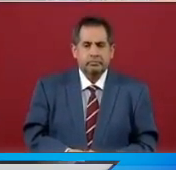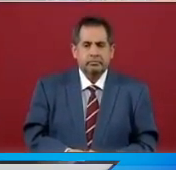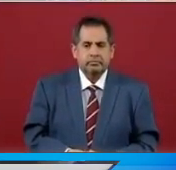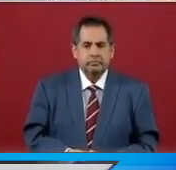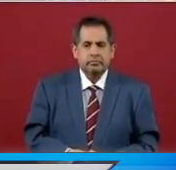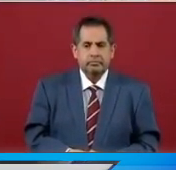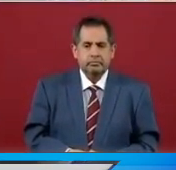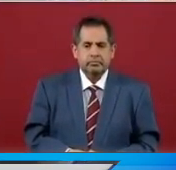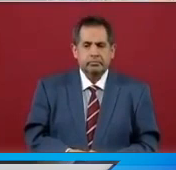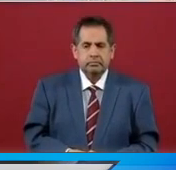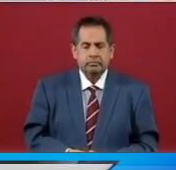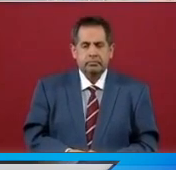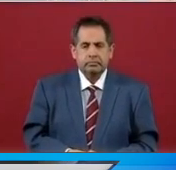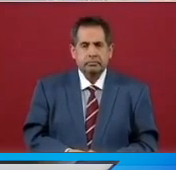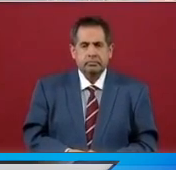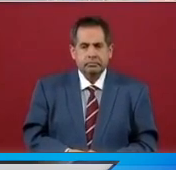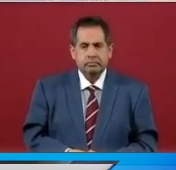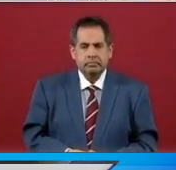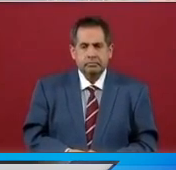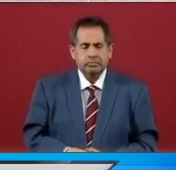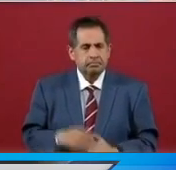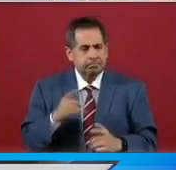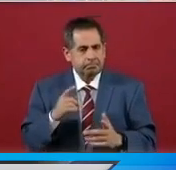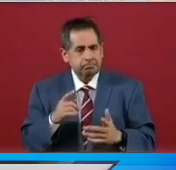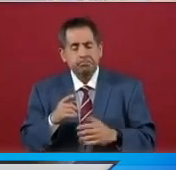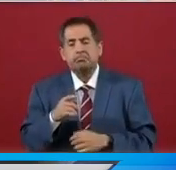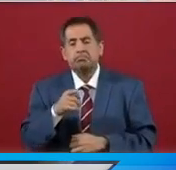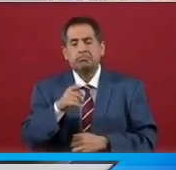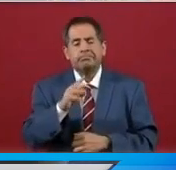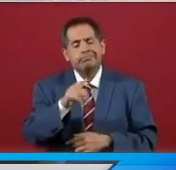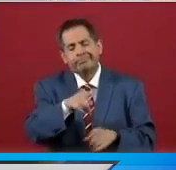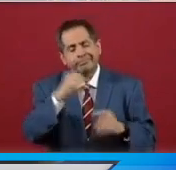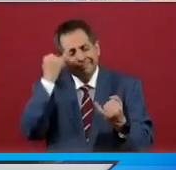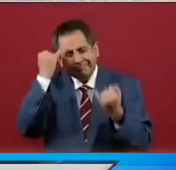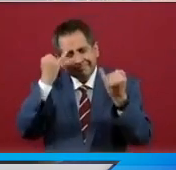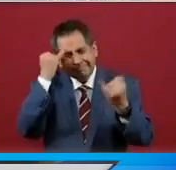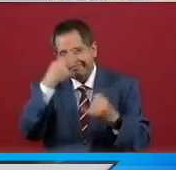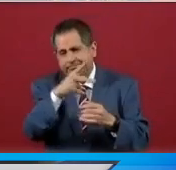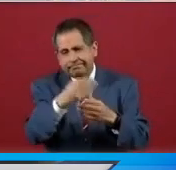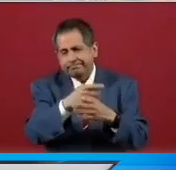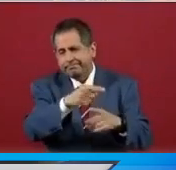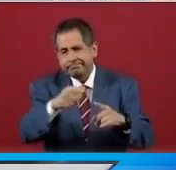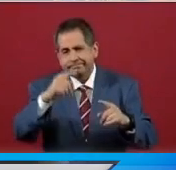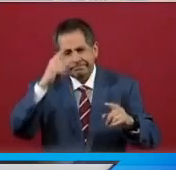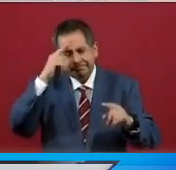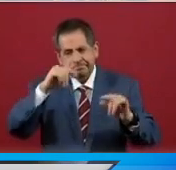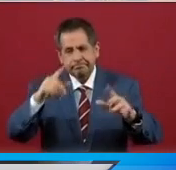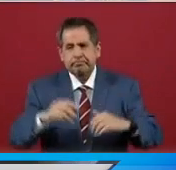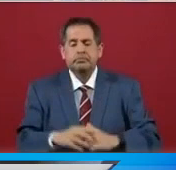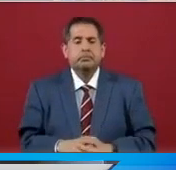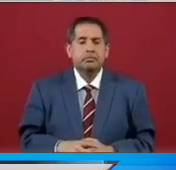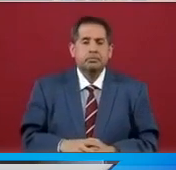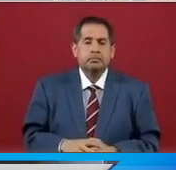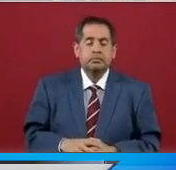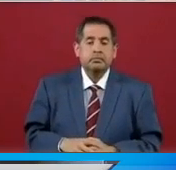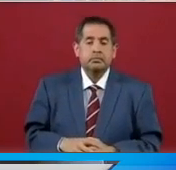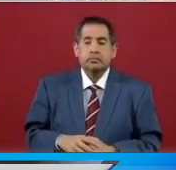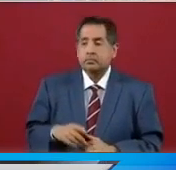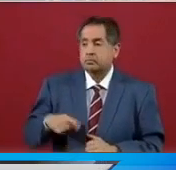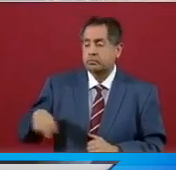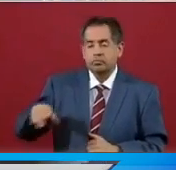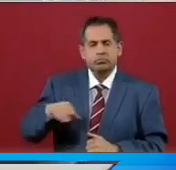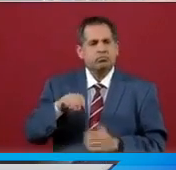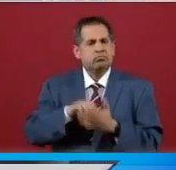Puebla. El titular de la Secretaría de Comunicaciones y Transportes comentó que se trató de una confusión. El día de hoy, el subsecretario de la Secretaría